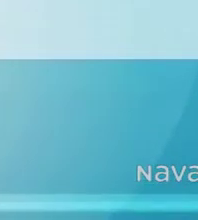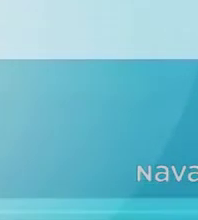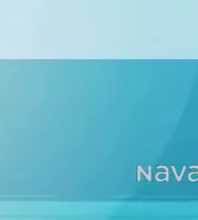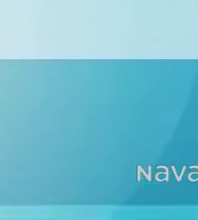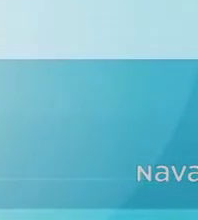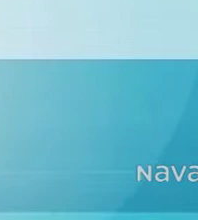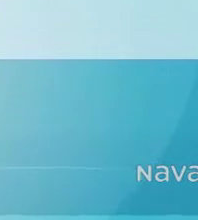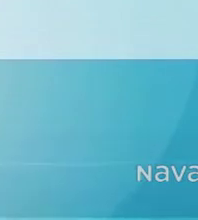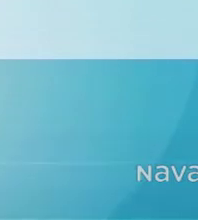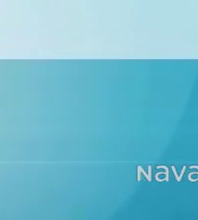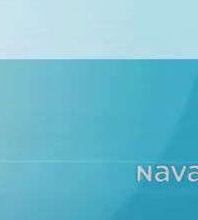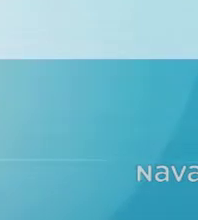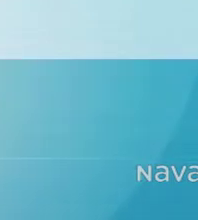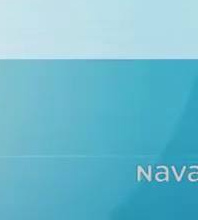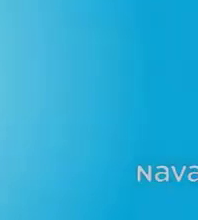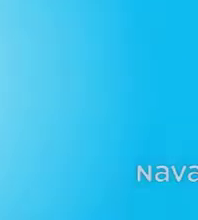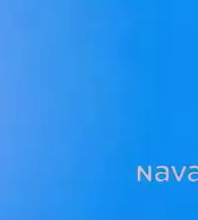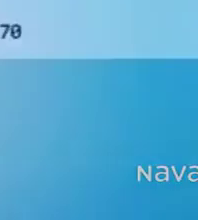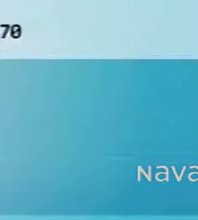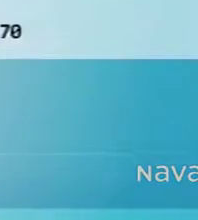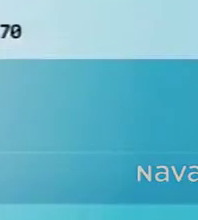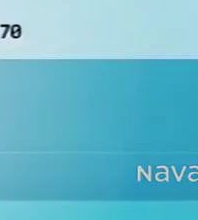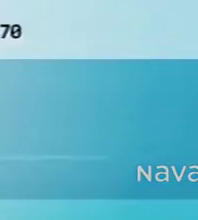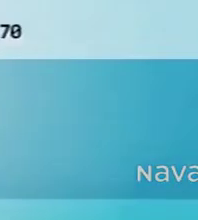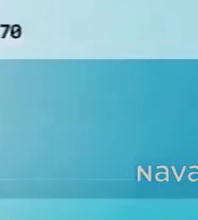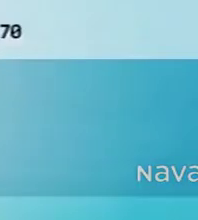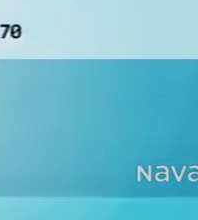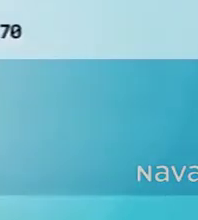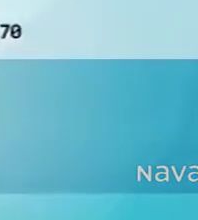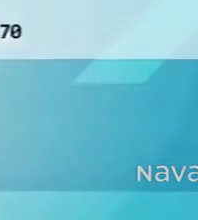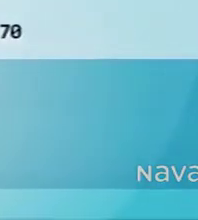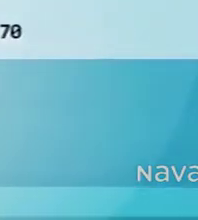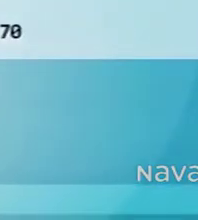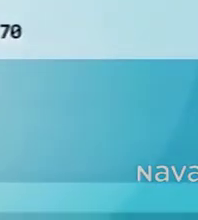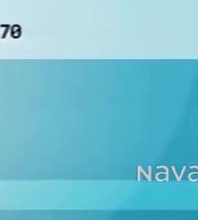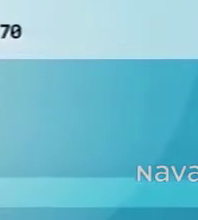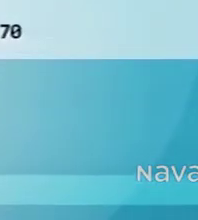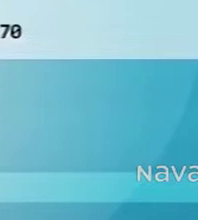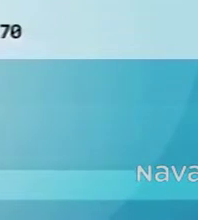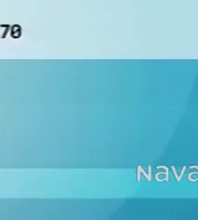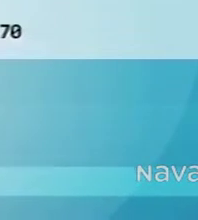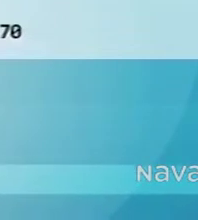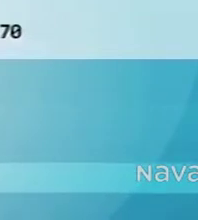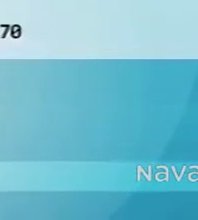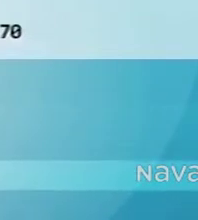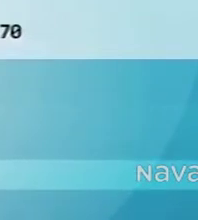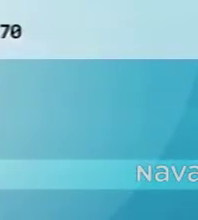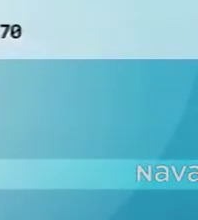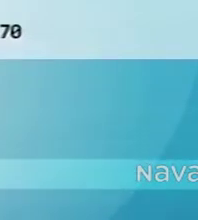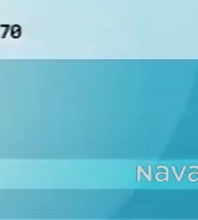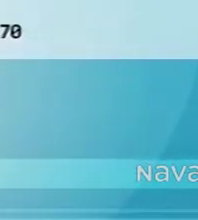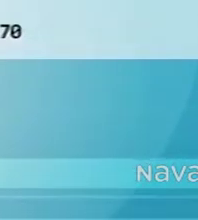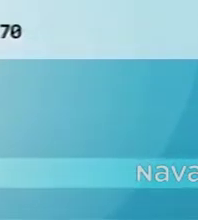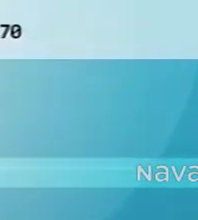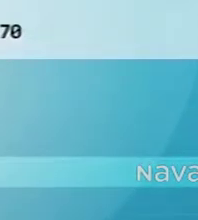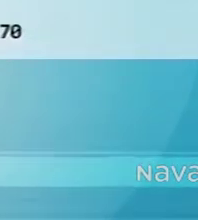Ahoiz, Estella, Tudela y Tafalla. La Cámara Navarra ha organizado en Pamplona para el 1 de julio un taller en el que aprenderás a calcular